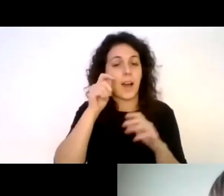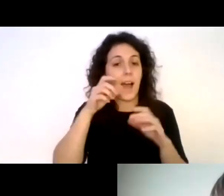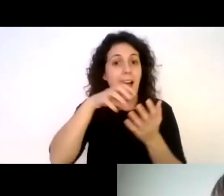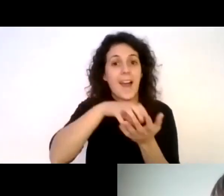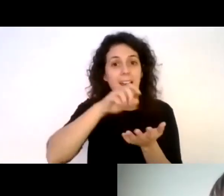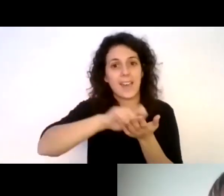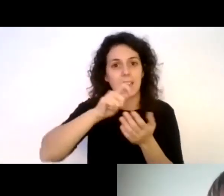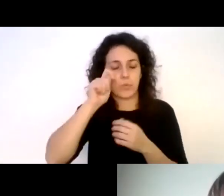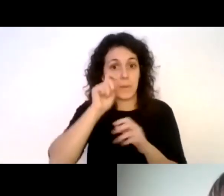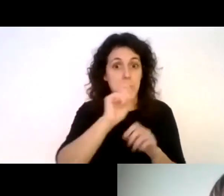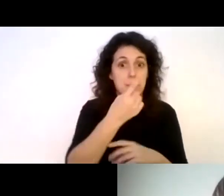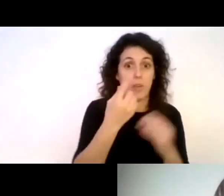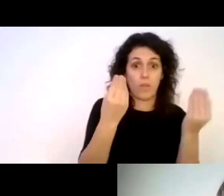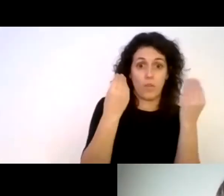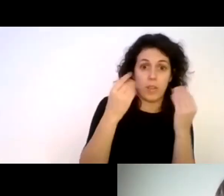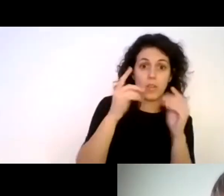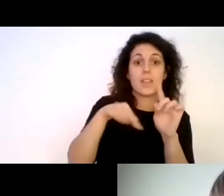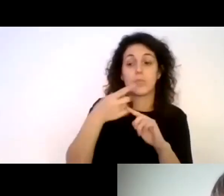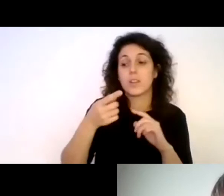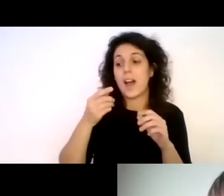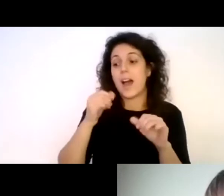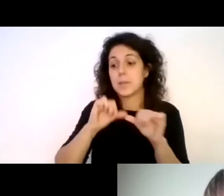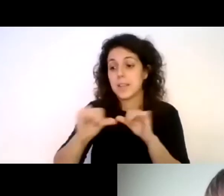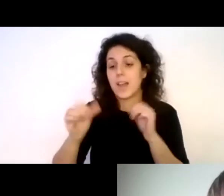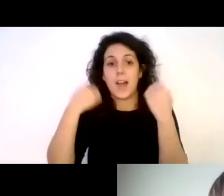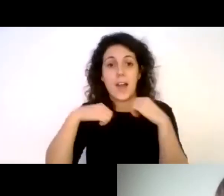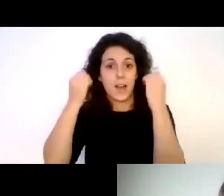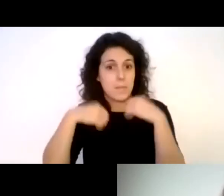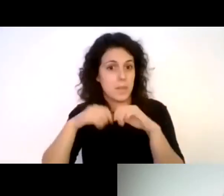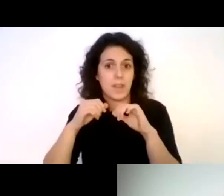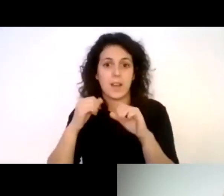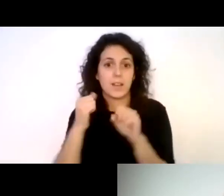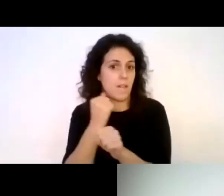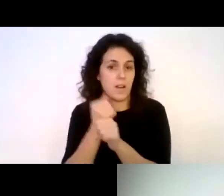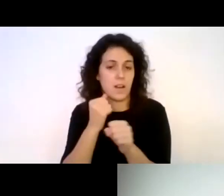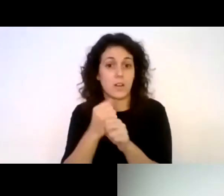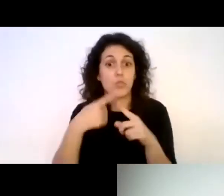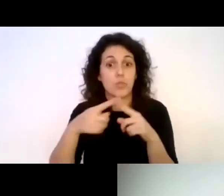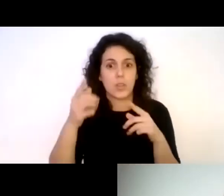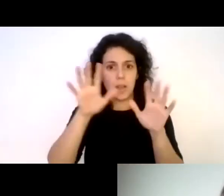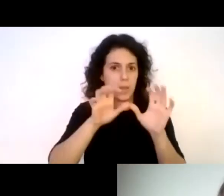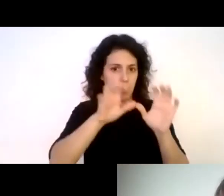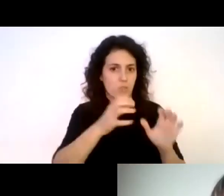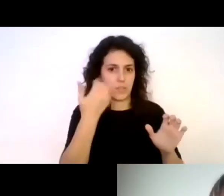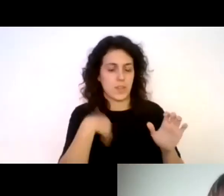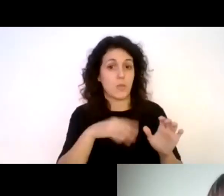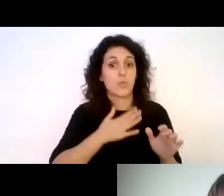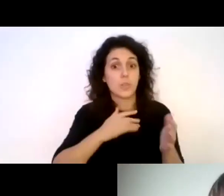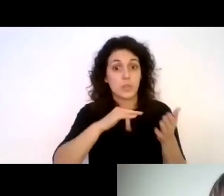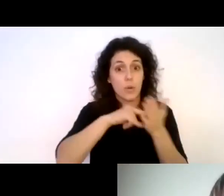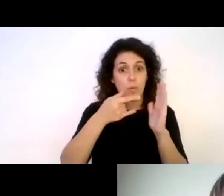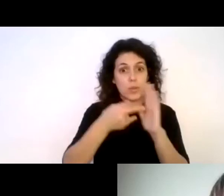que formar y luego pues, aplicar a partir de ahí el conocimiento aprendido. A nivel de nuestro proyecto, lo que hicimos